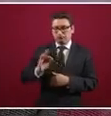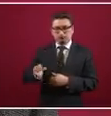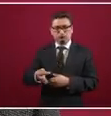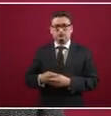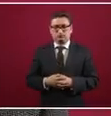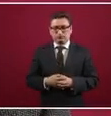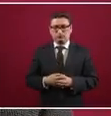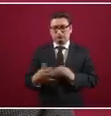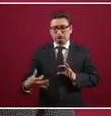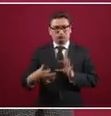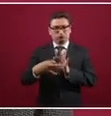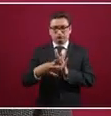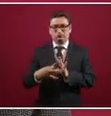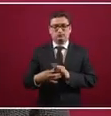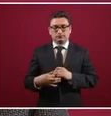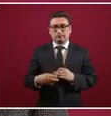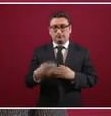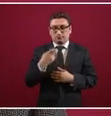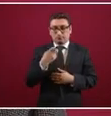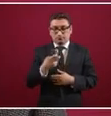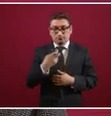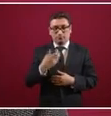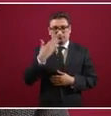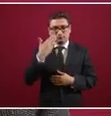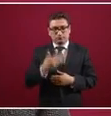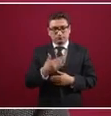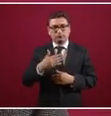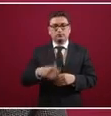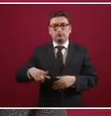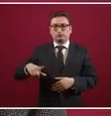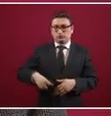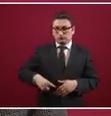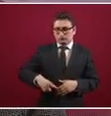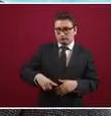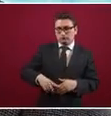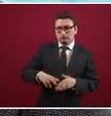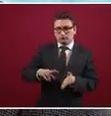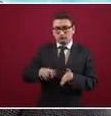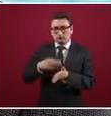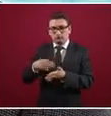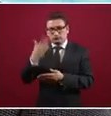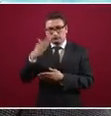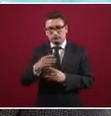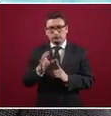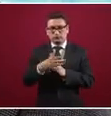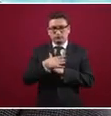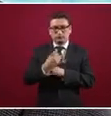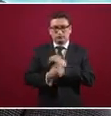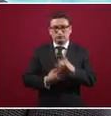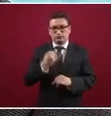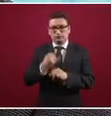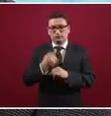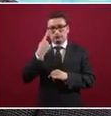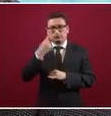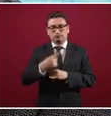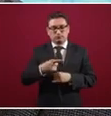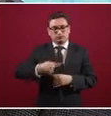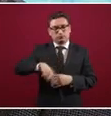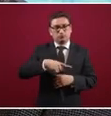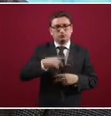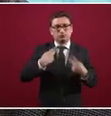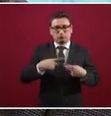en congruencia en la suscripción que hizo el gobierno mexicano de la comisión internacional para la protección de todas las personas